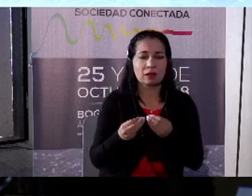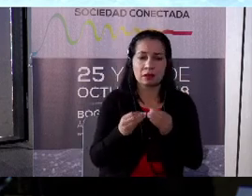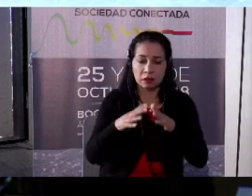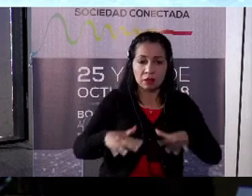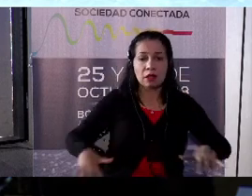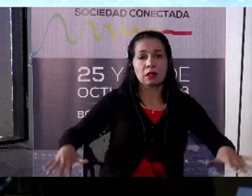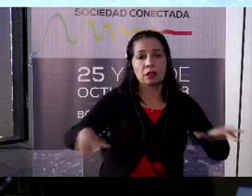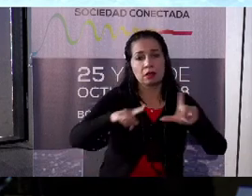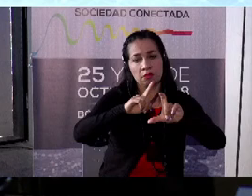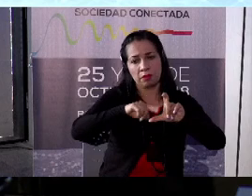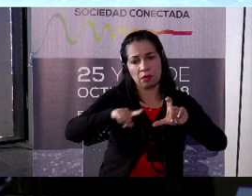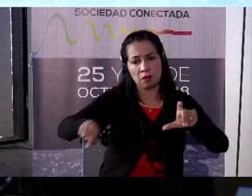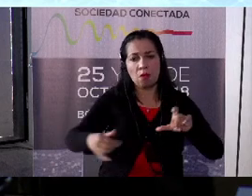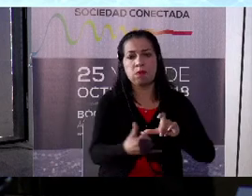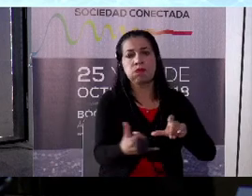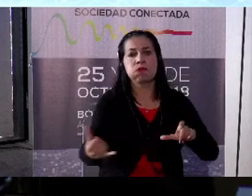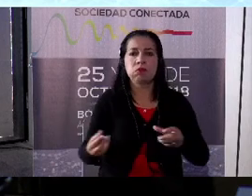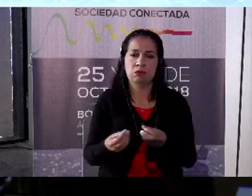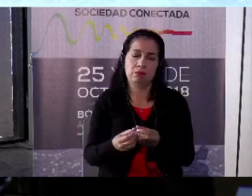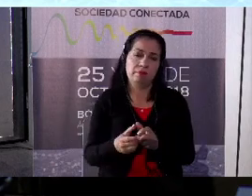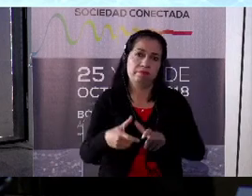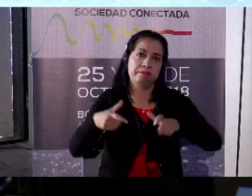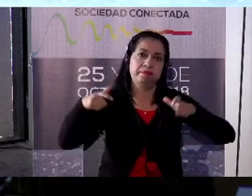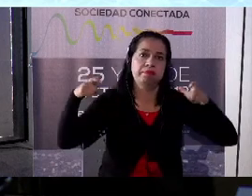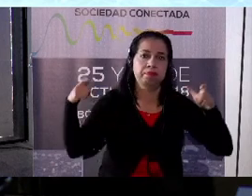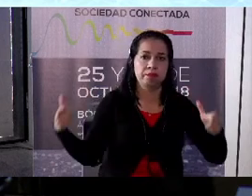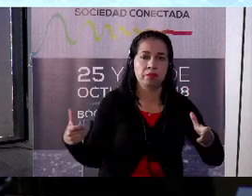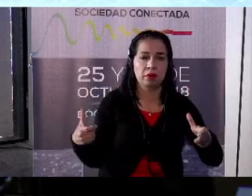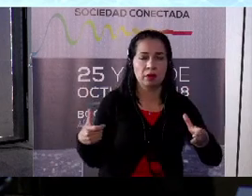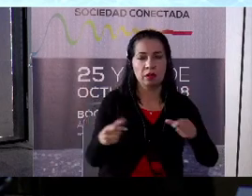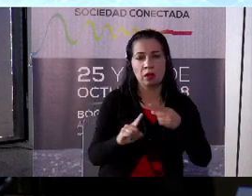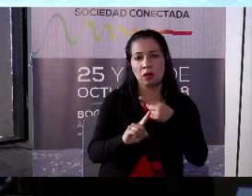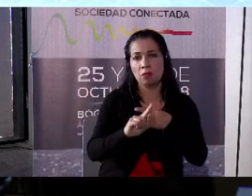disponible para diferentes servicios por cuatro